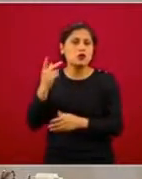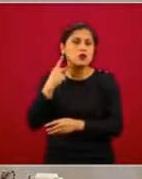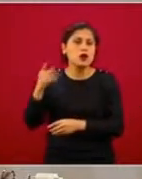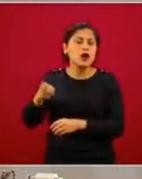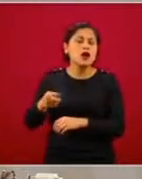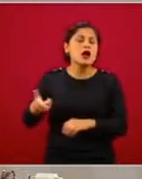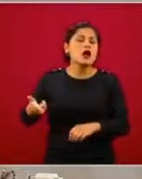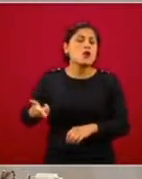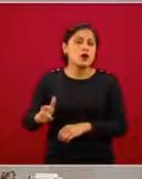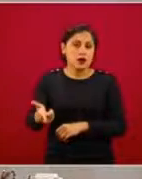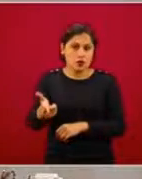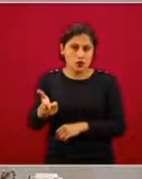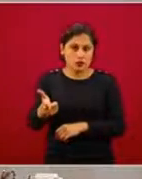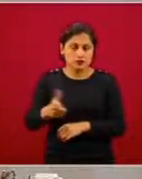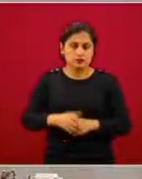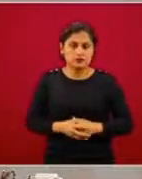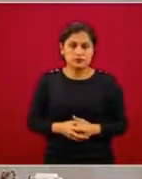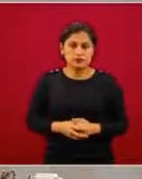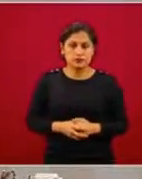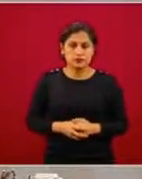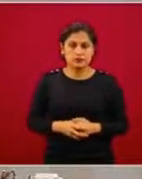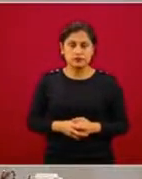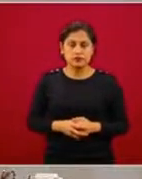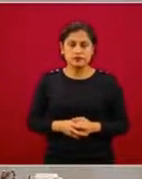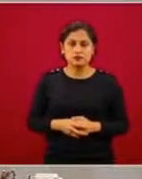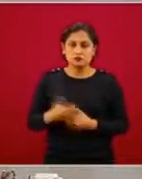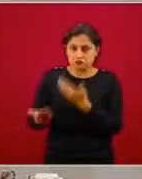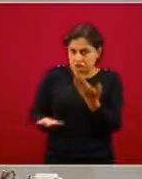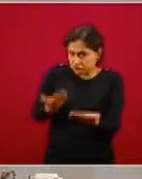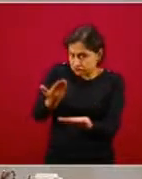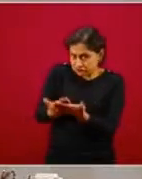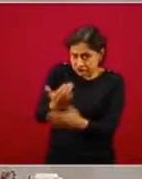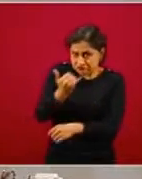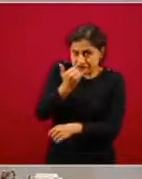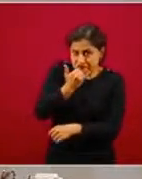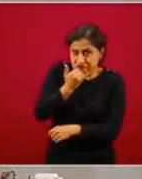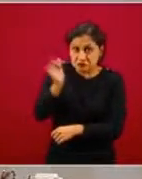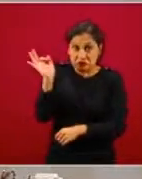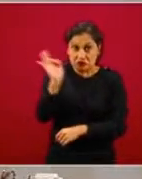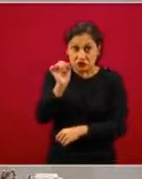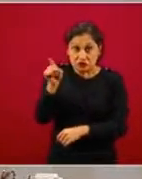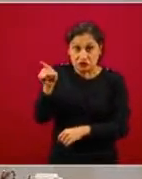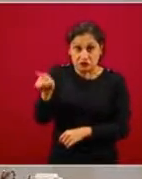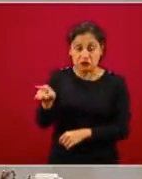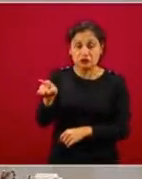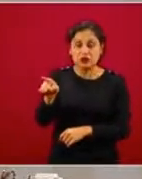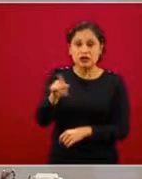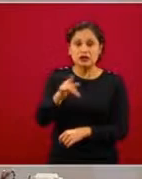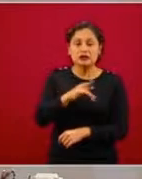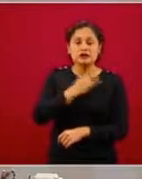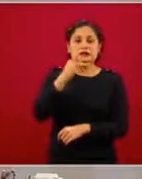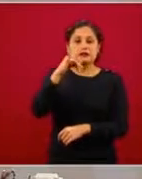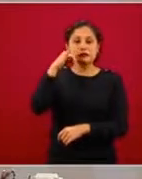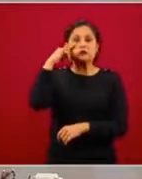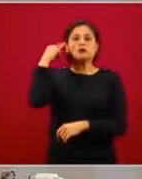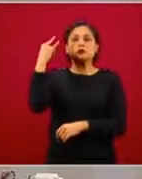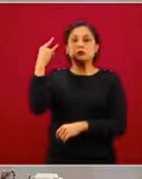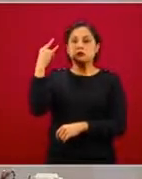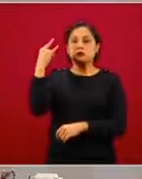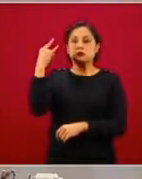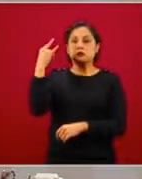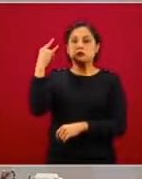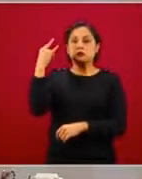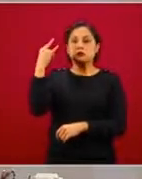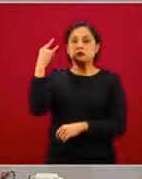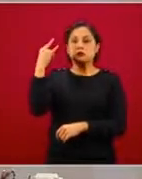Guanajuato Alejandra Reynosa del Partido Acción Sanchez. Nacional. Le pido una disculpa, I senadora, would si like to la ask ofendí. you, I would like to Créame que no say fue mi I'm intención, sorry,